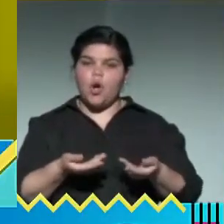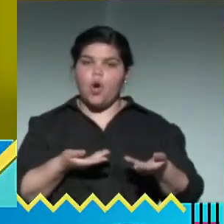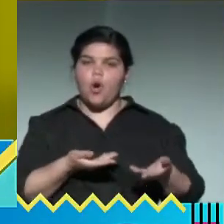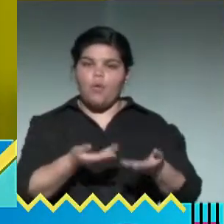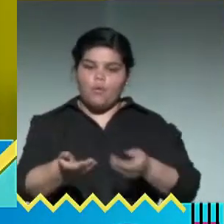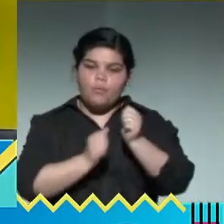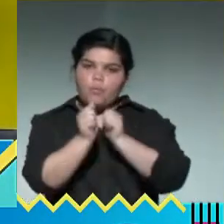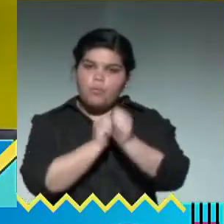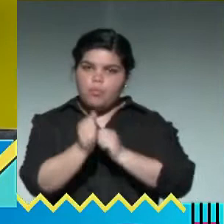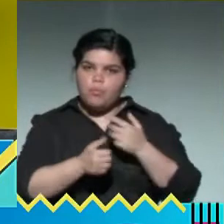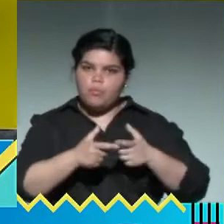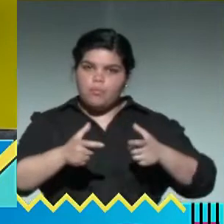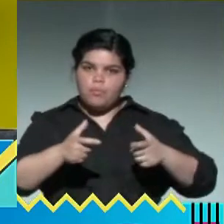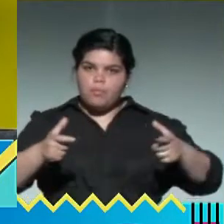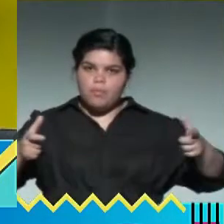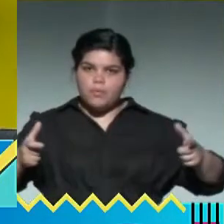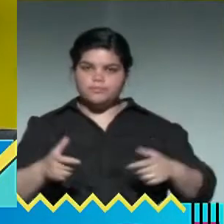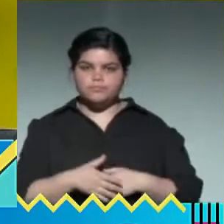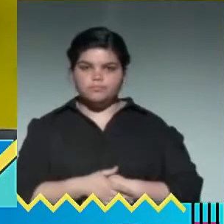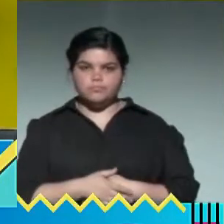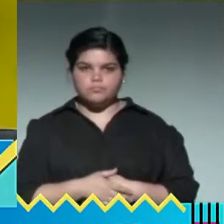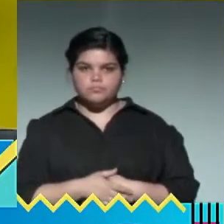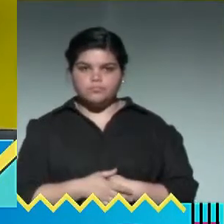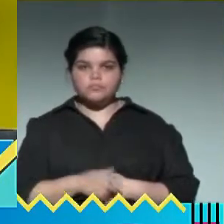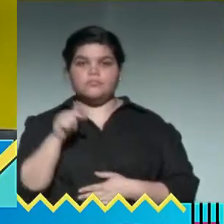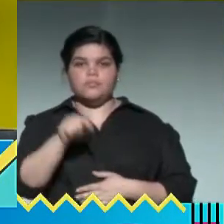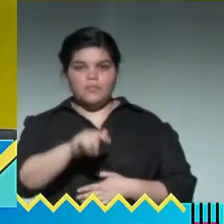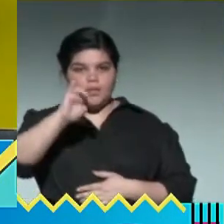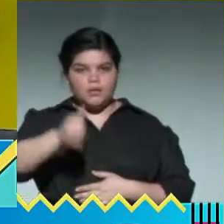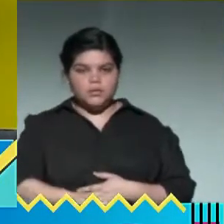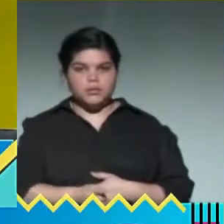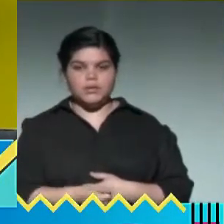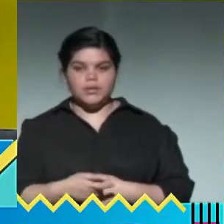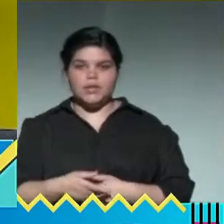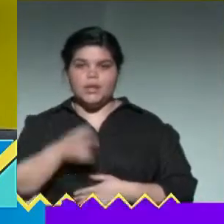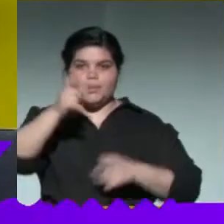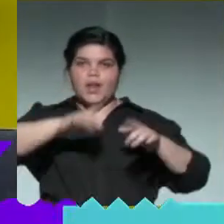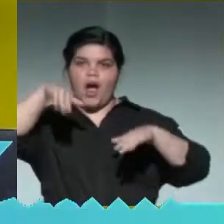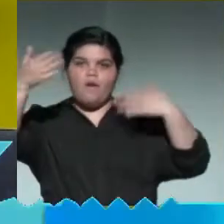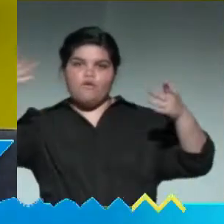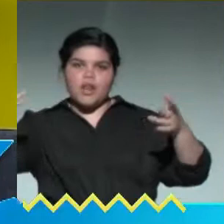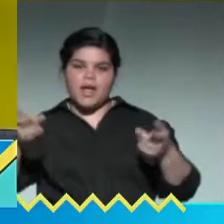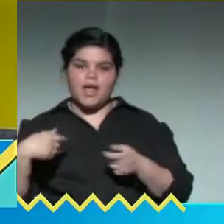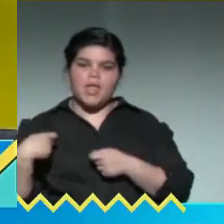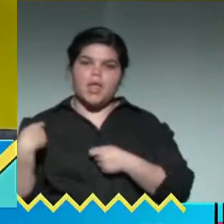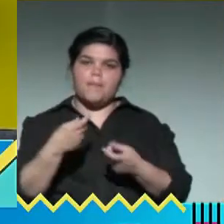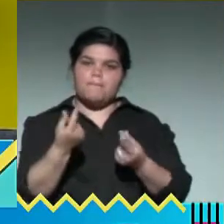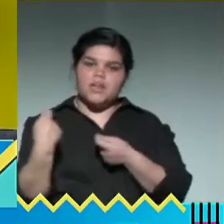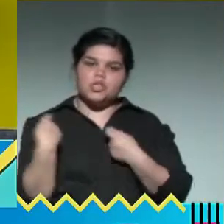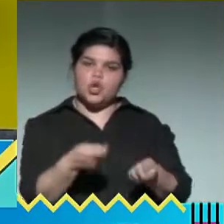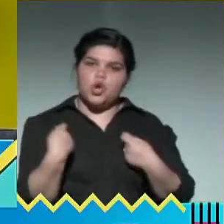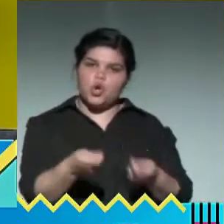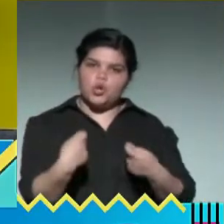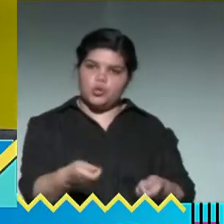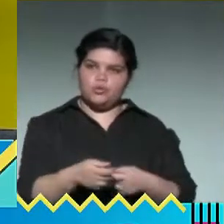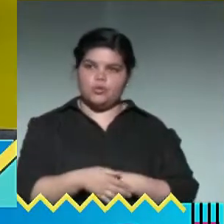producción. Y esto no solamente, digamos, es en parte la atracción de inversiones, pero no dependemos solamente de la atracción de inversiones de capitales extranjeros. Digamos,